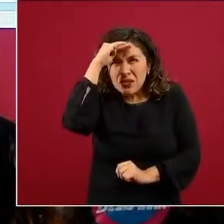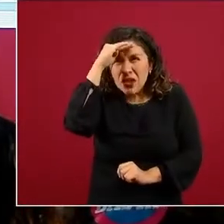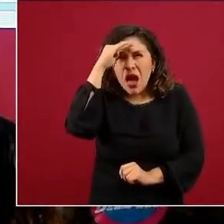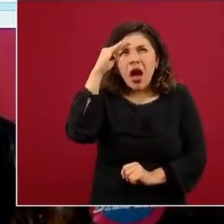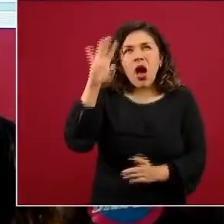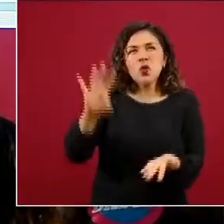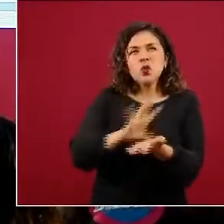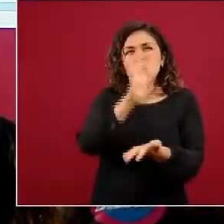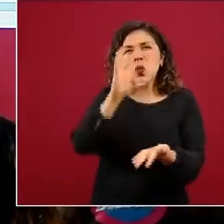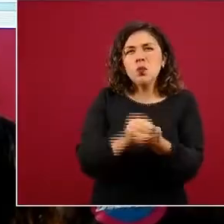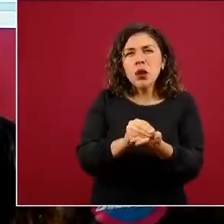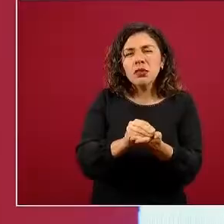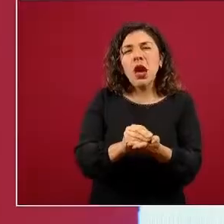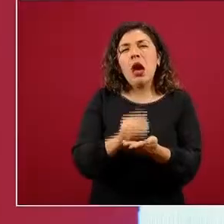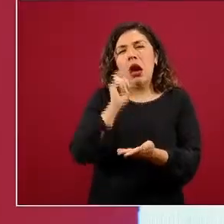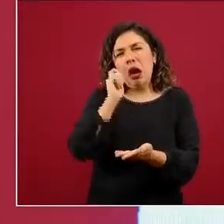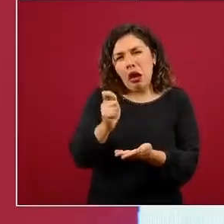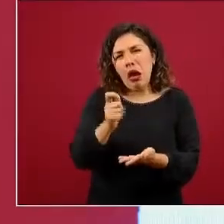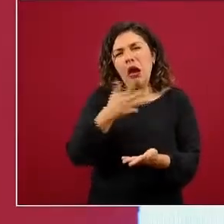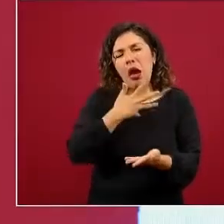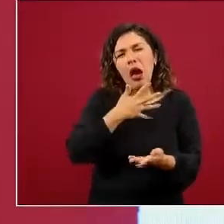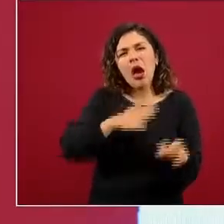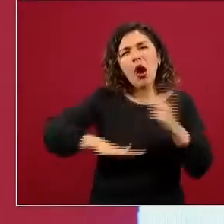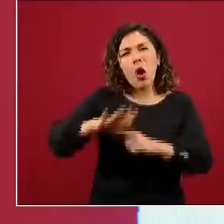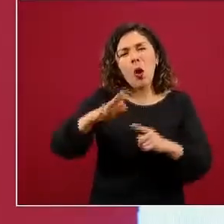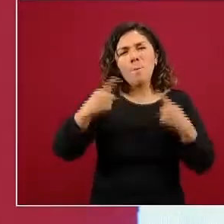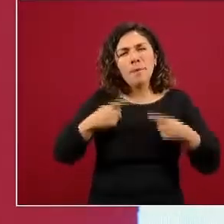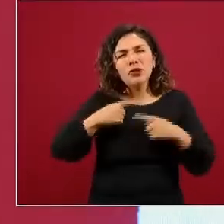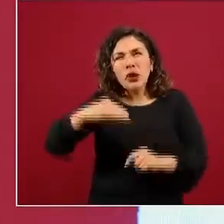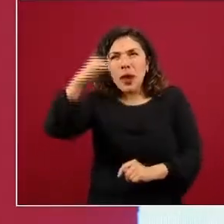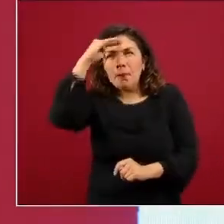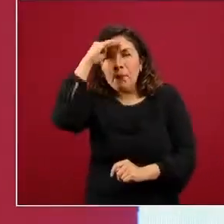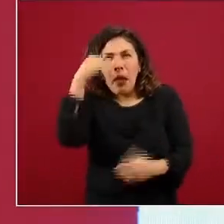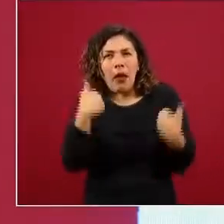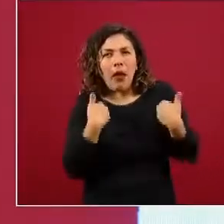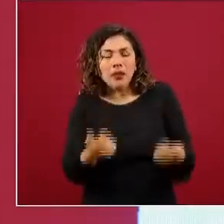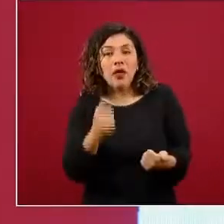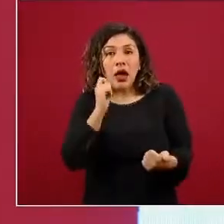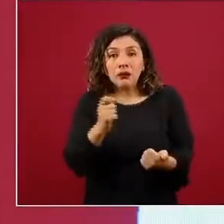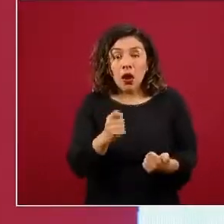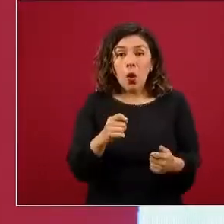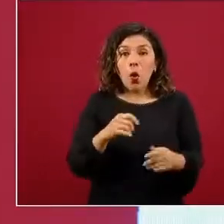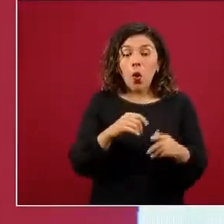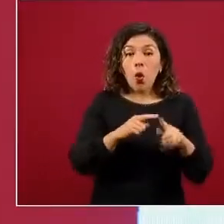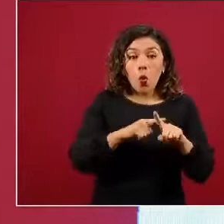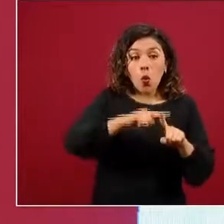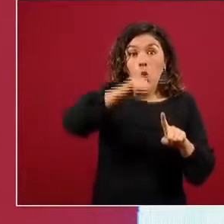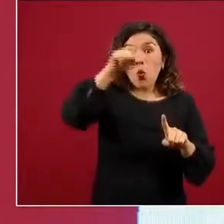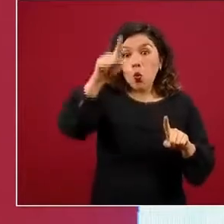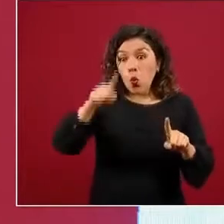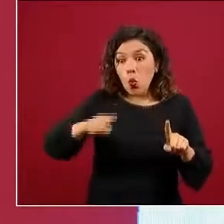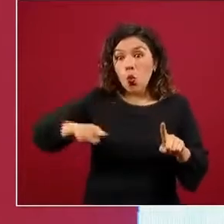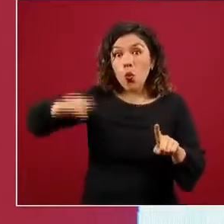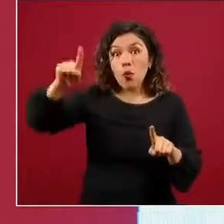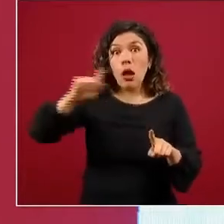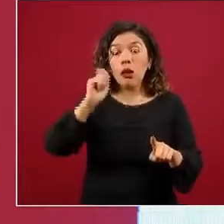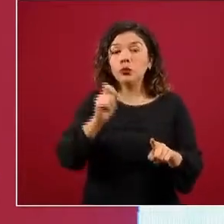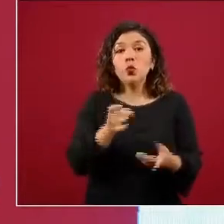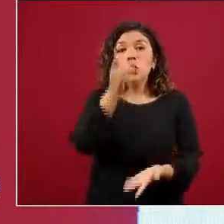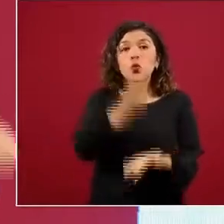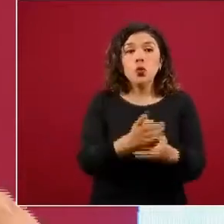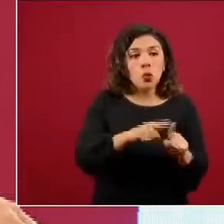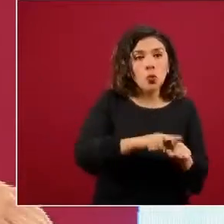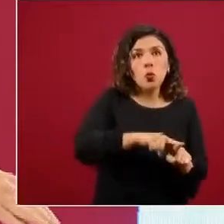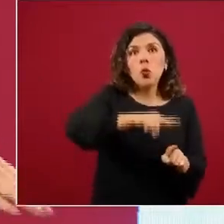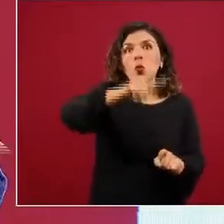quizá tiene una parte sustancial de la población es que las curvas epidémicas suben